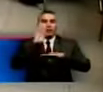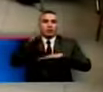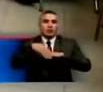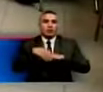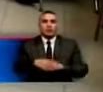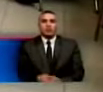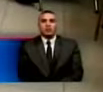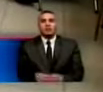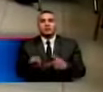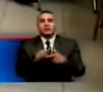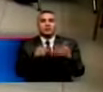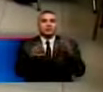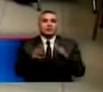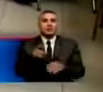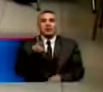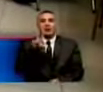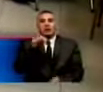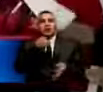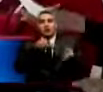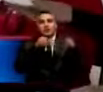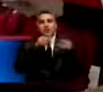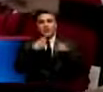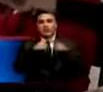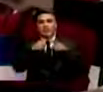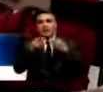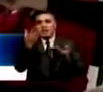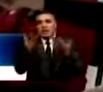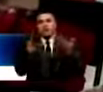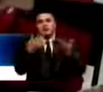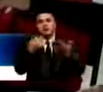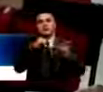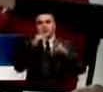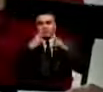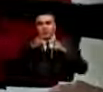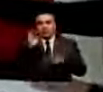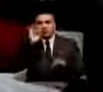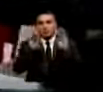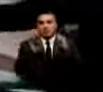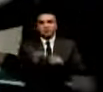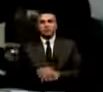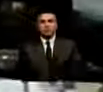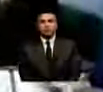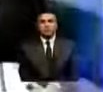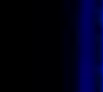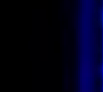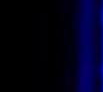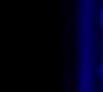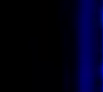se maneja un banco de 30 alternativas. Isaías Cruz, TC Televisión.